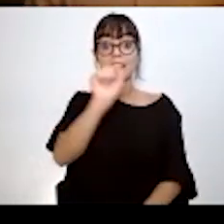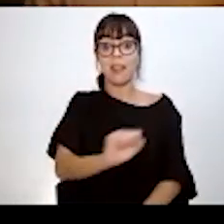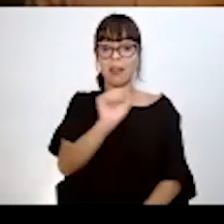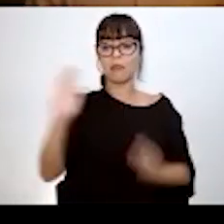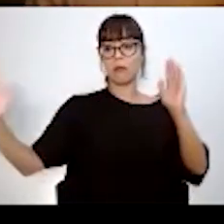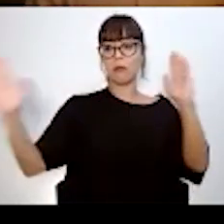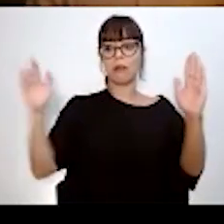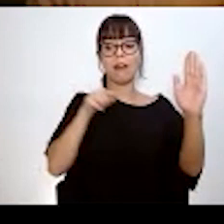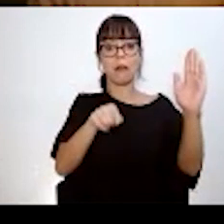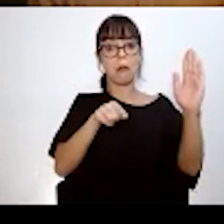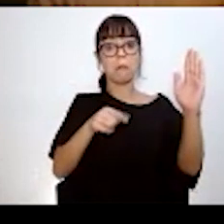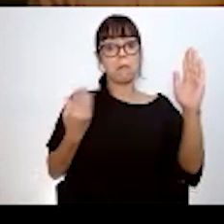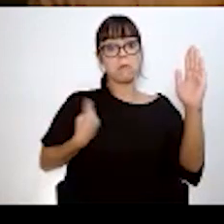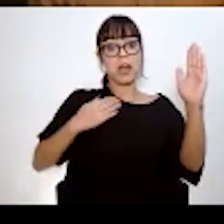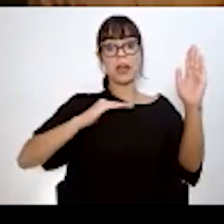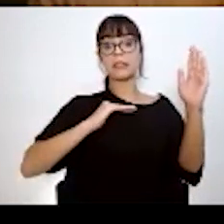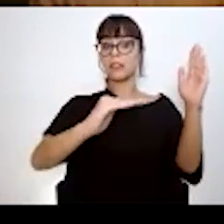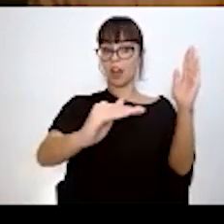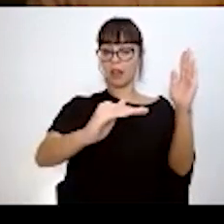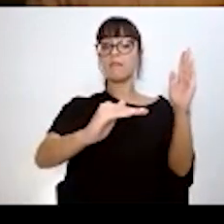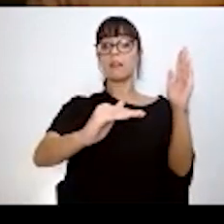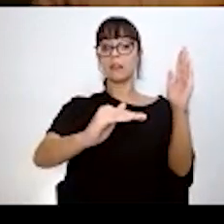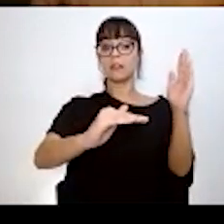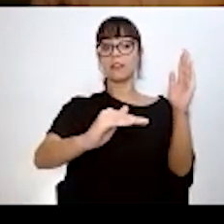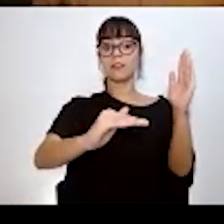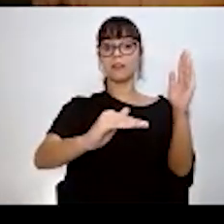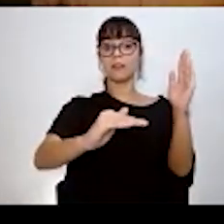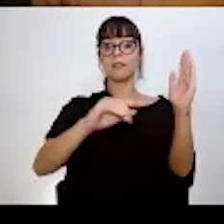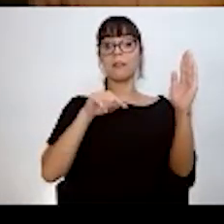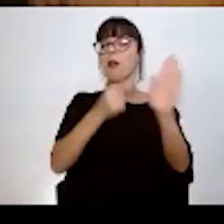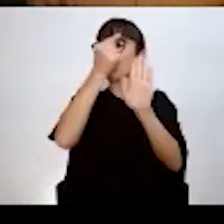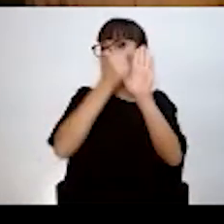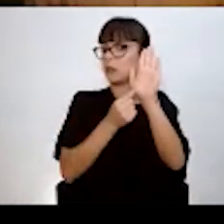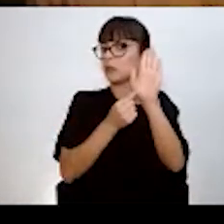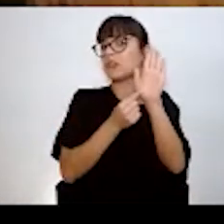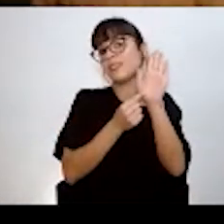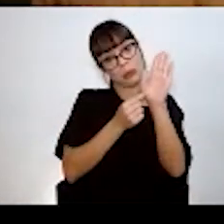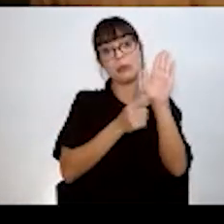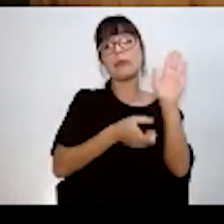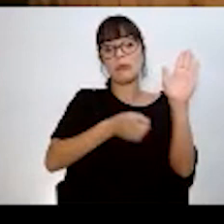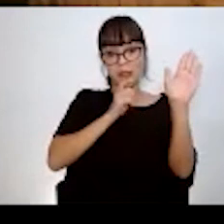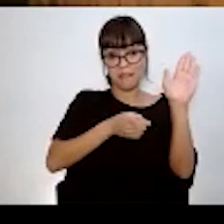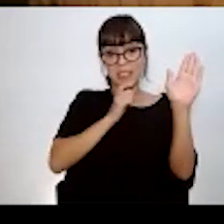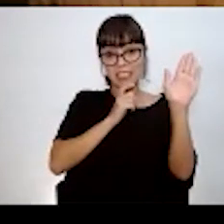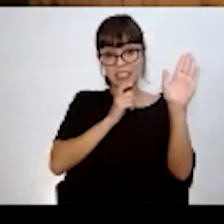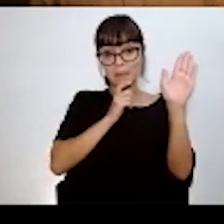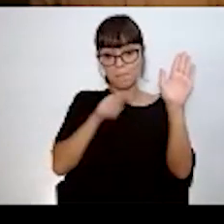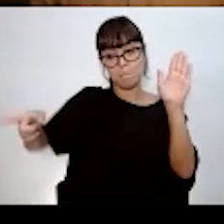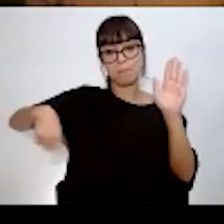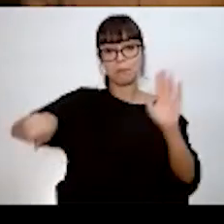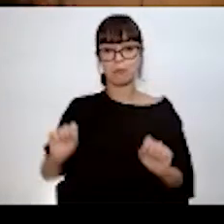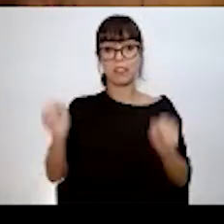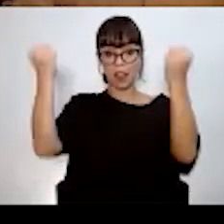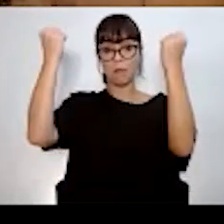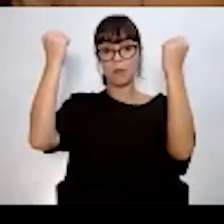un poblamiento estable de esta isla que presentaba todas las condiciones adversas. Lograron sobrevivir. ¿Qué sucedió